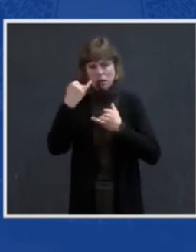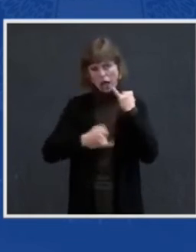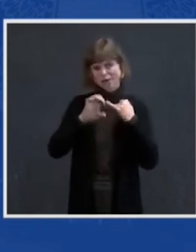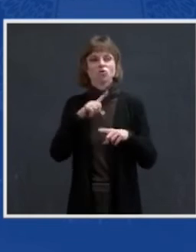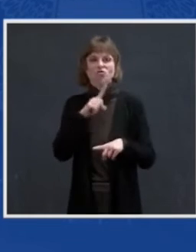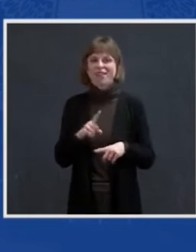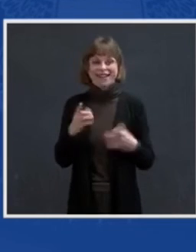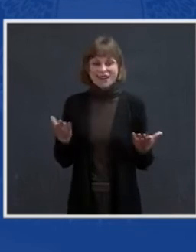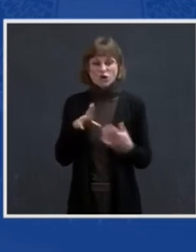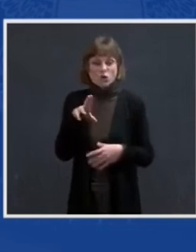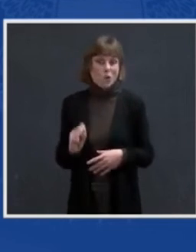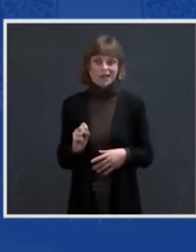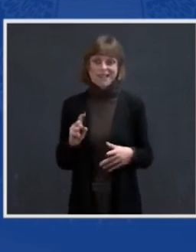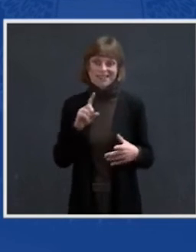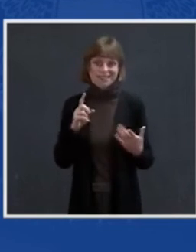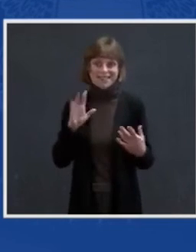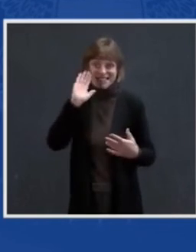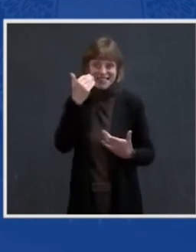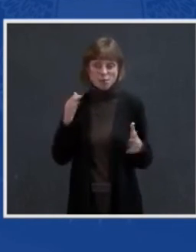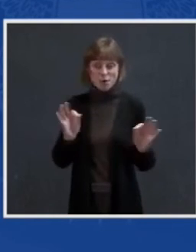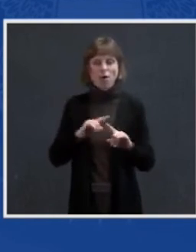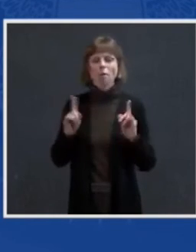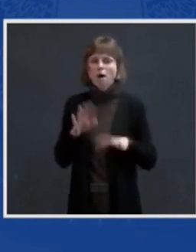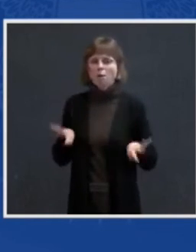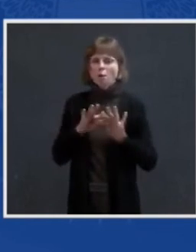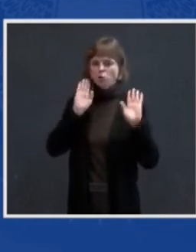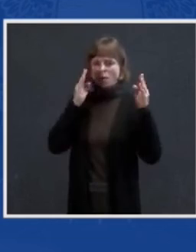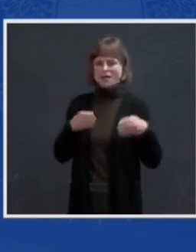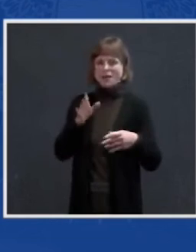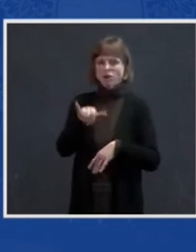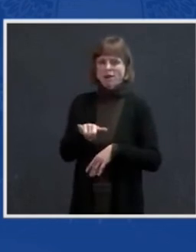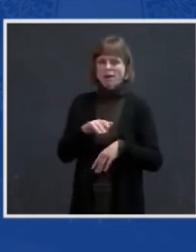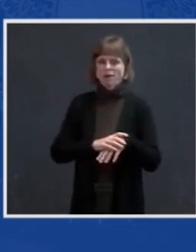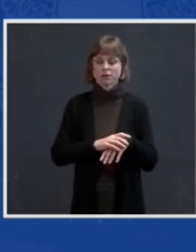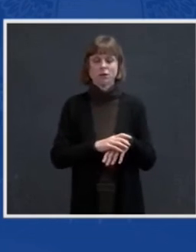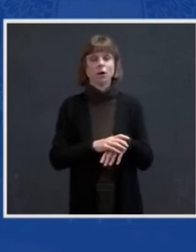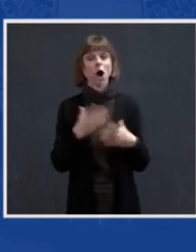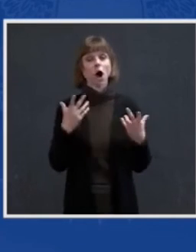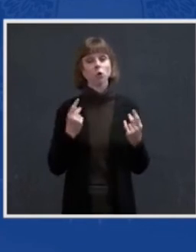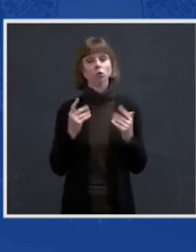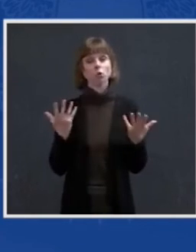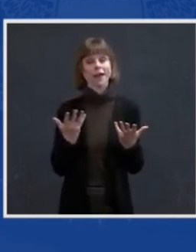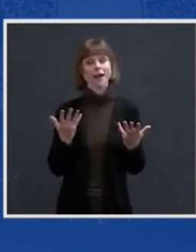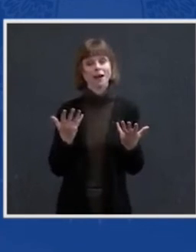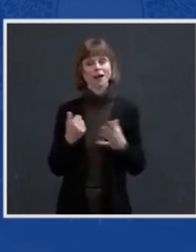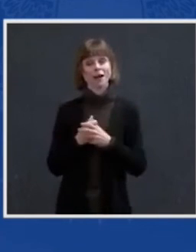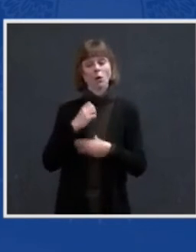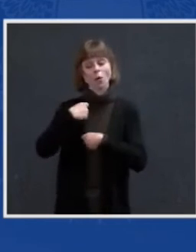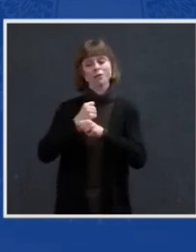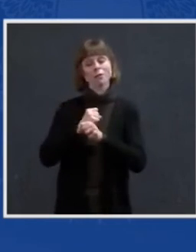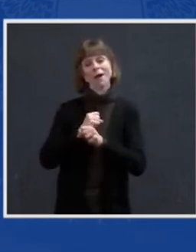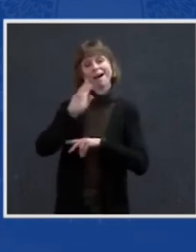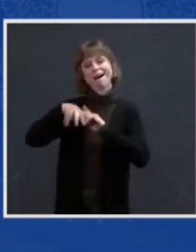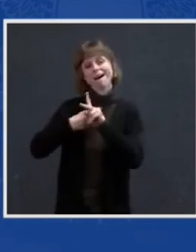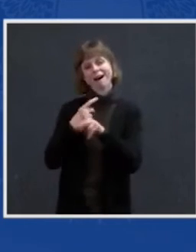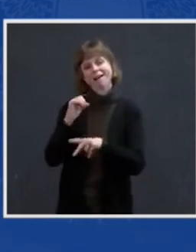una de las formas de hacerlo es crear una versión de la vacuna que en realidad aborde directamente la variante particular en cuestión o